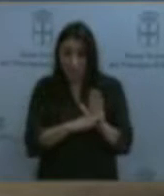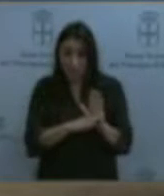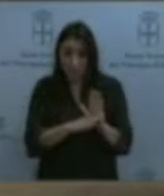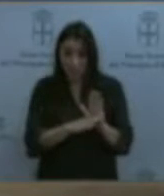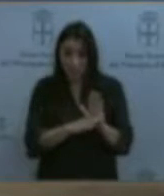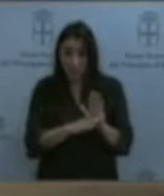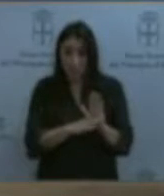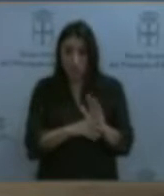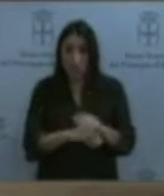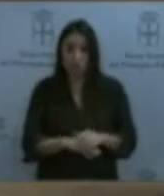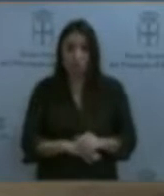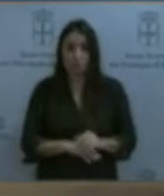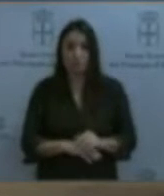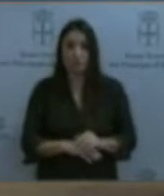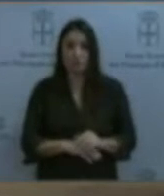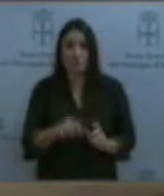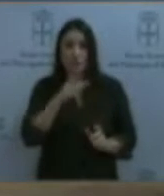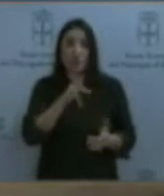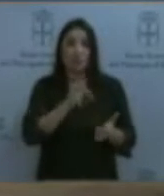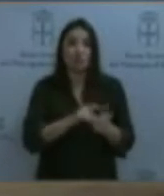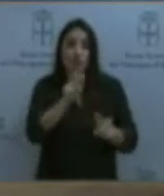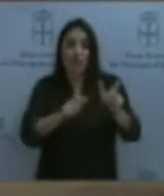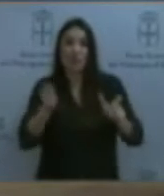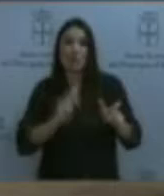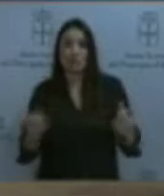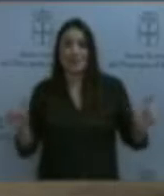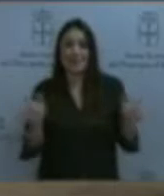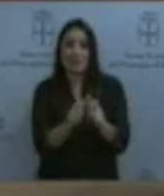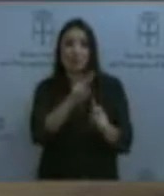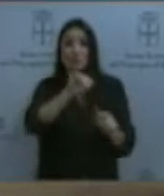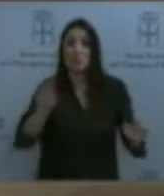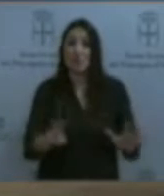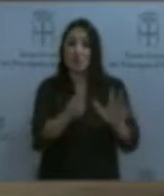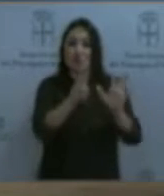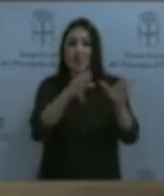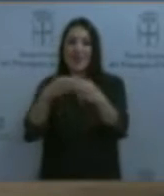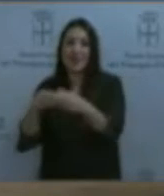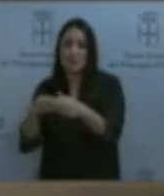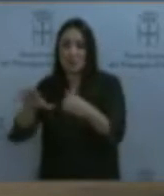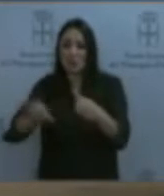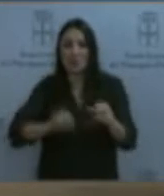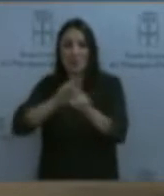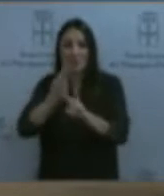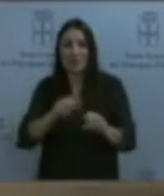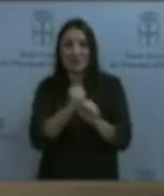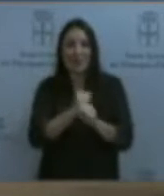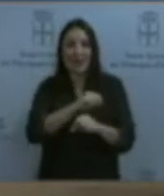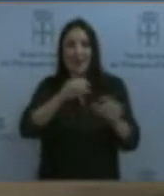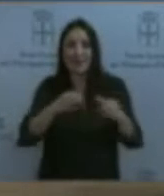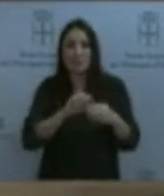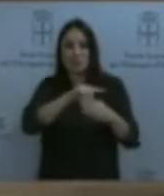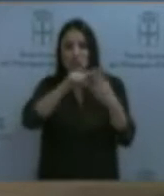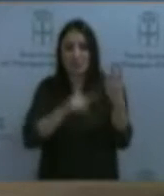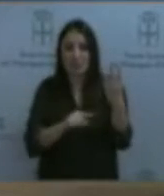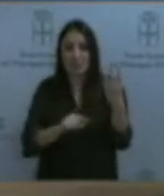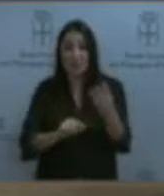fueron recortando en personal. En el 2008 trabajaban 3 equipos en adopciones internacionales y un equipo en